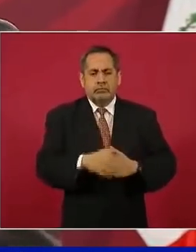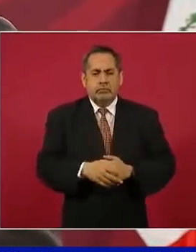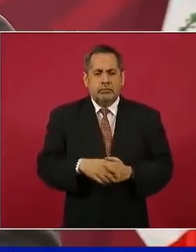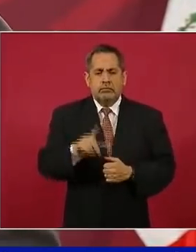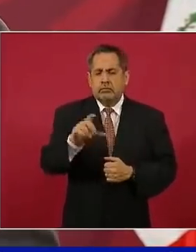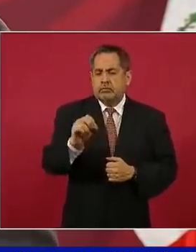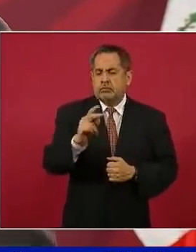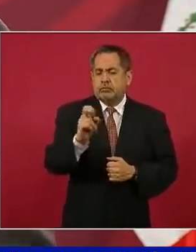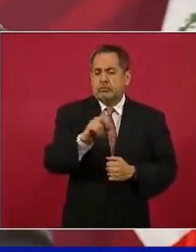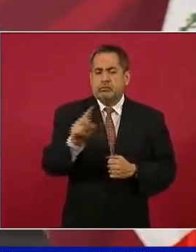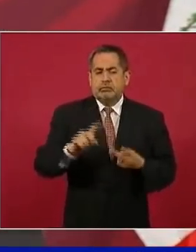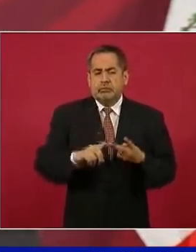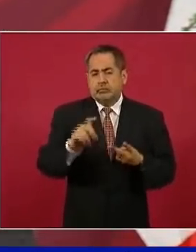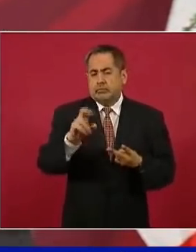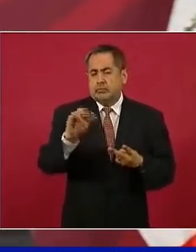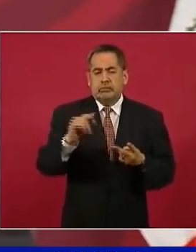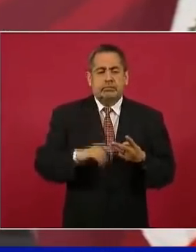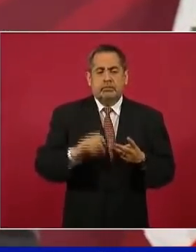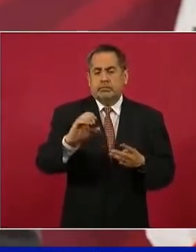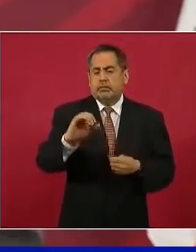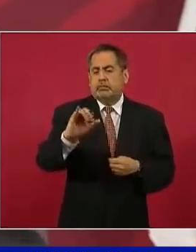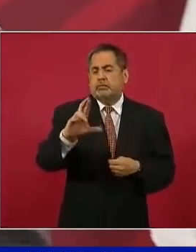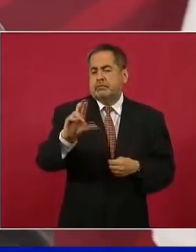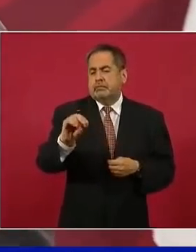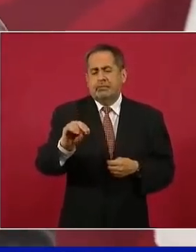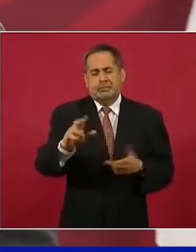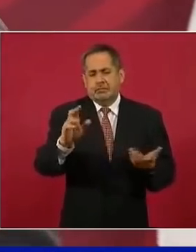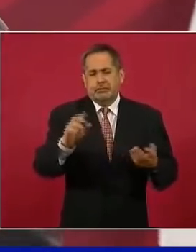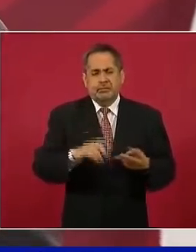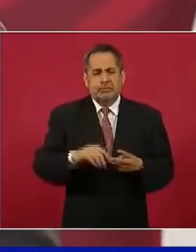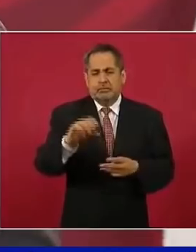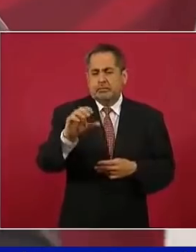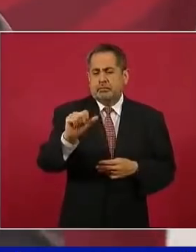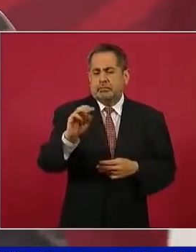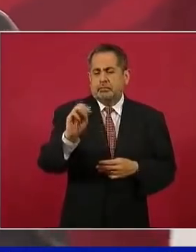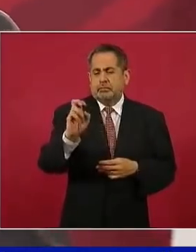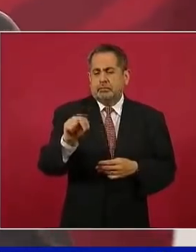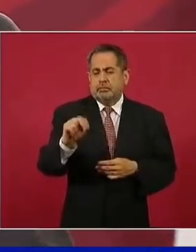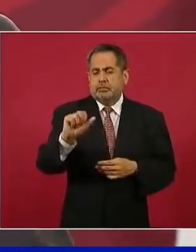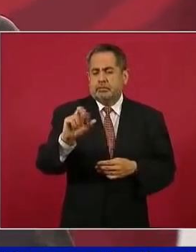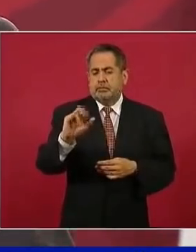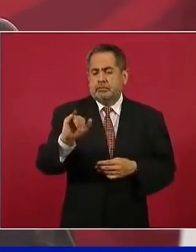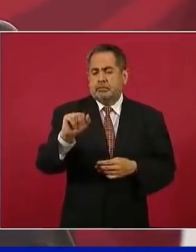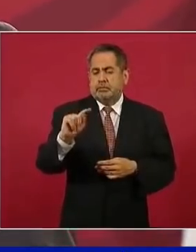López Dóriga, Ciro, Carmen Aristegui,